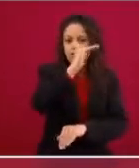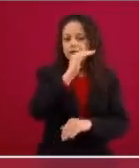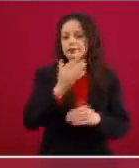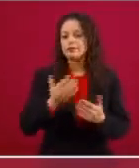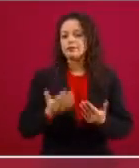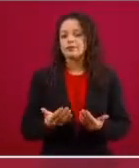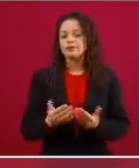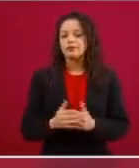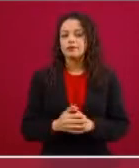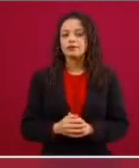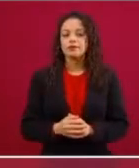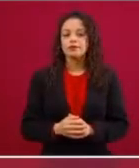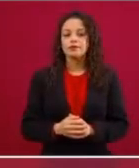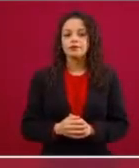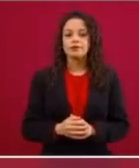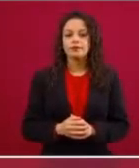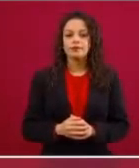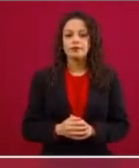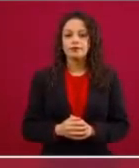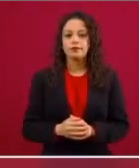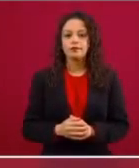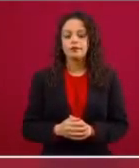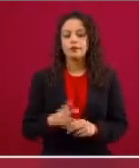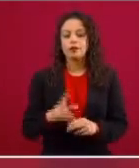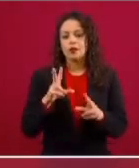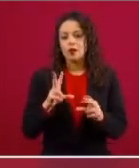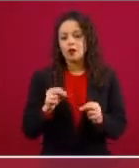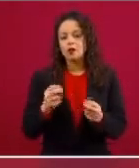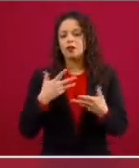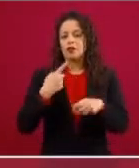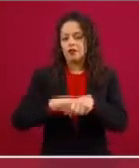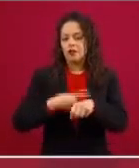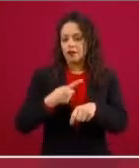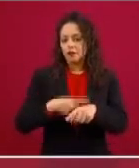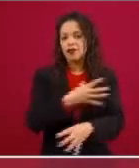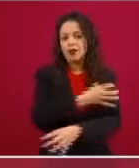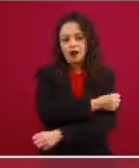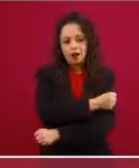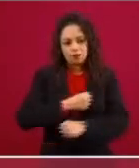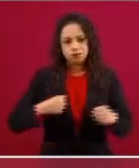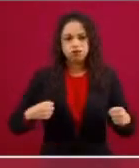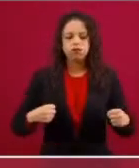que no tengan obesidad,